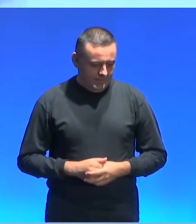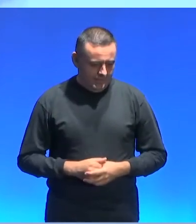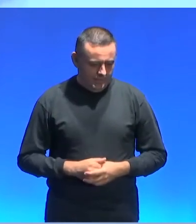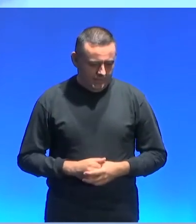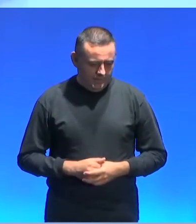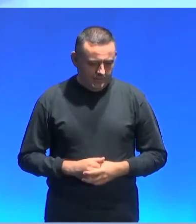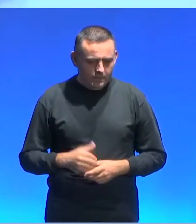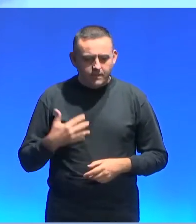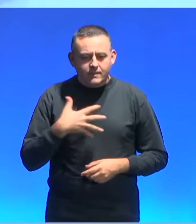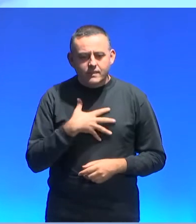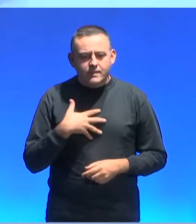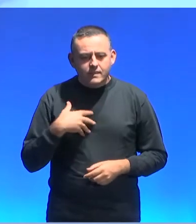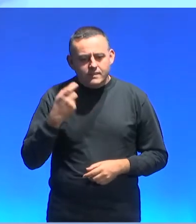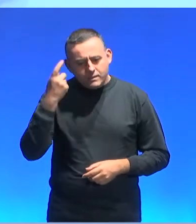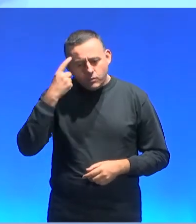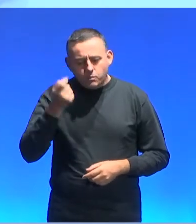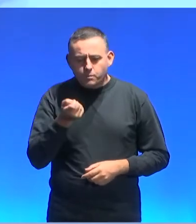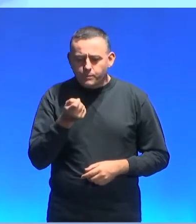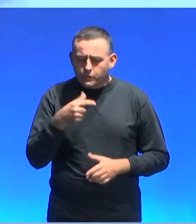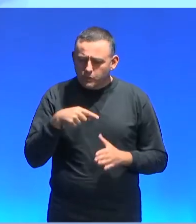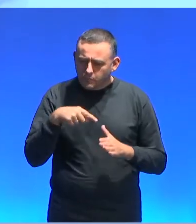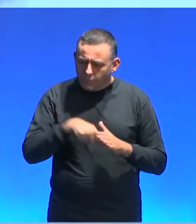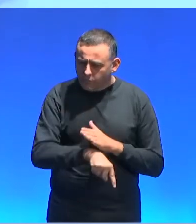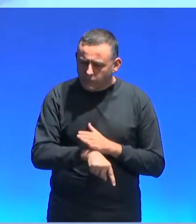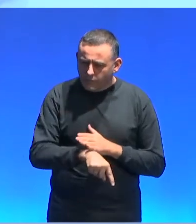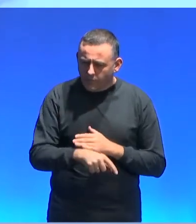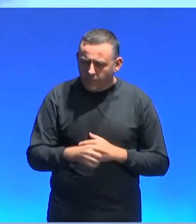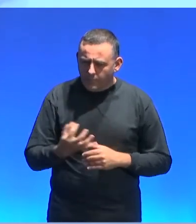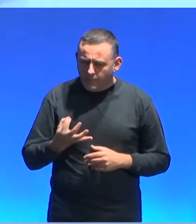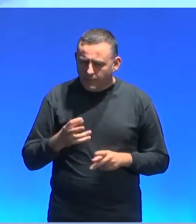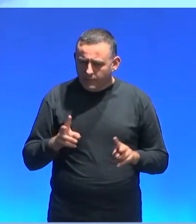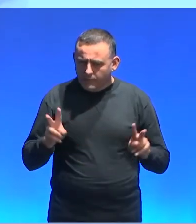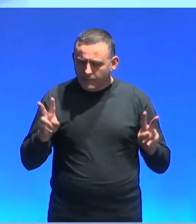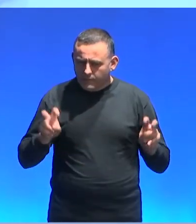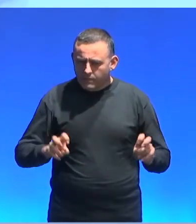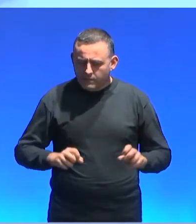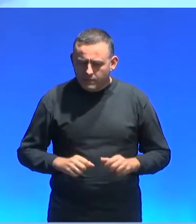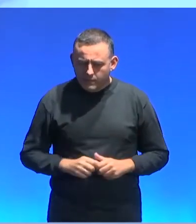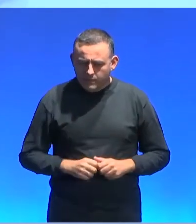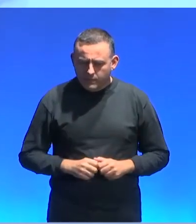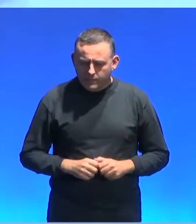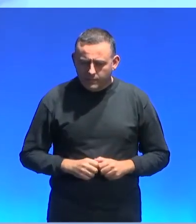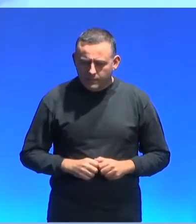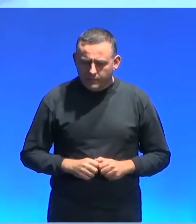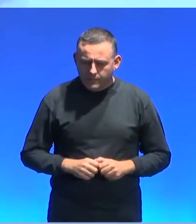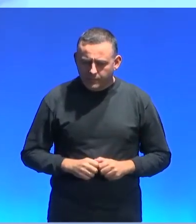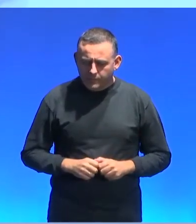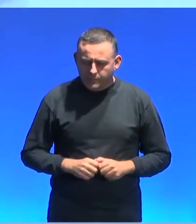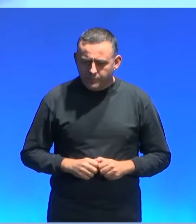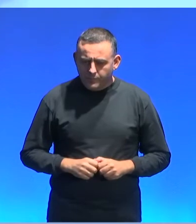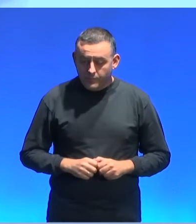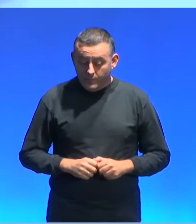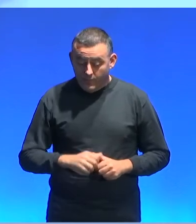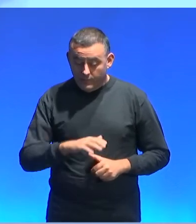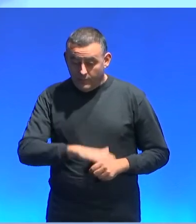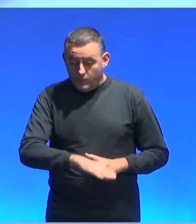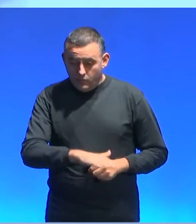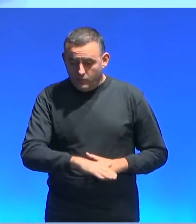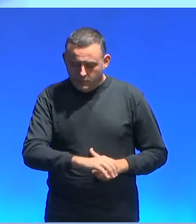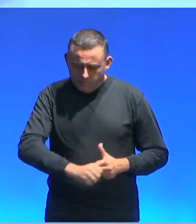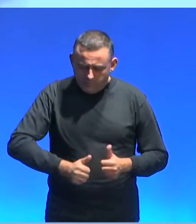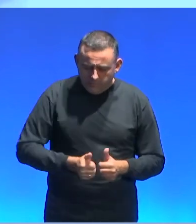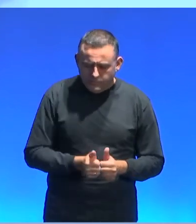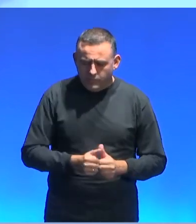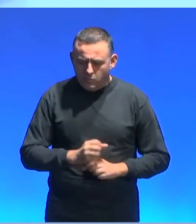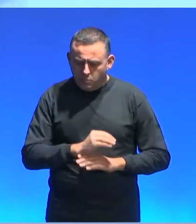Me gustaría que profundizaras un poco más en esa idea de no proteger tanto a los niños en general,